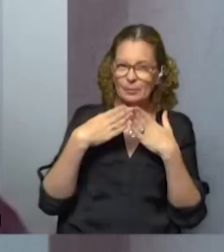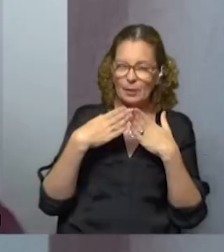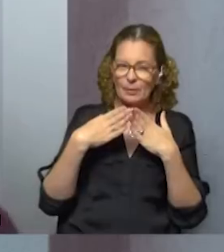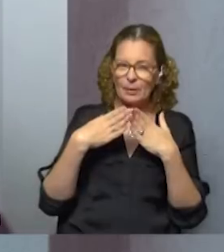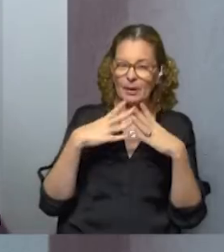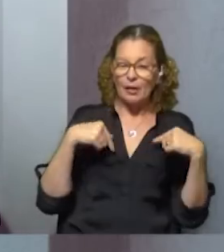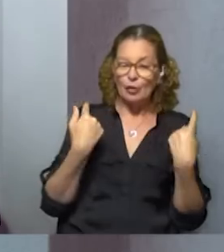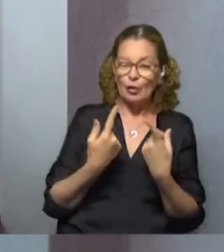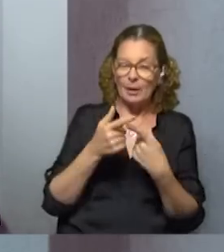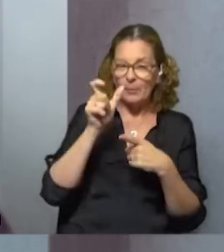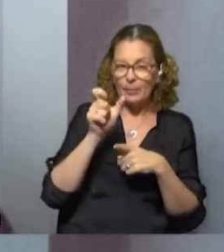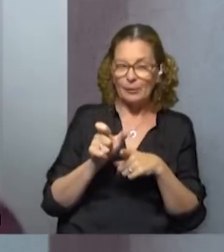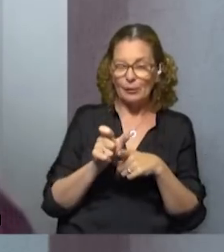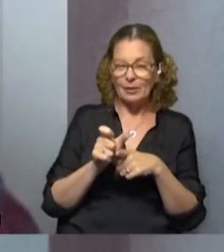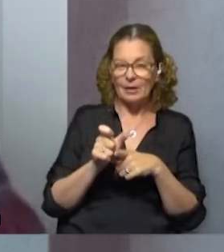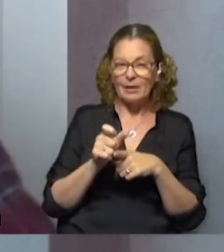comunidad